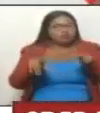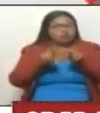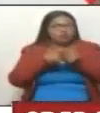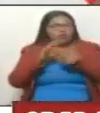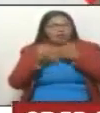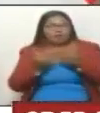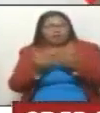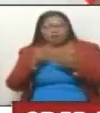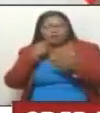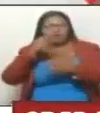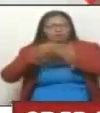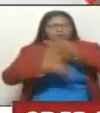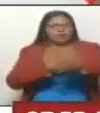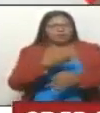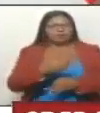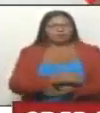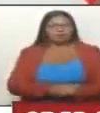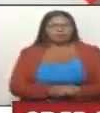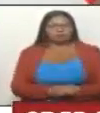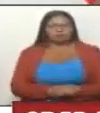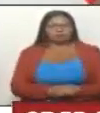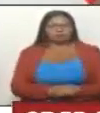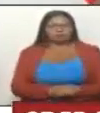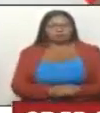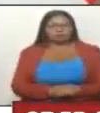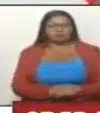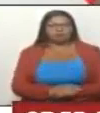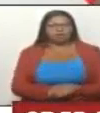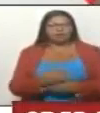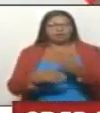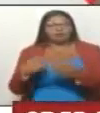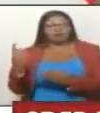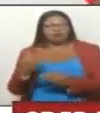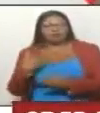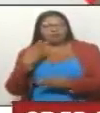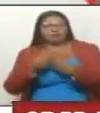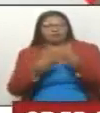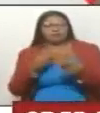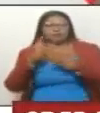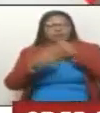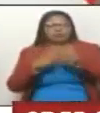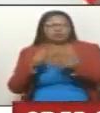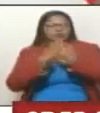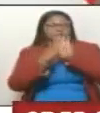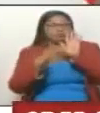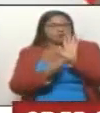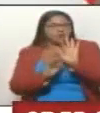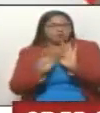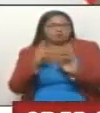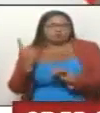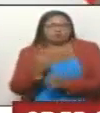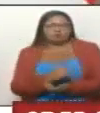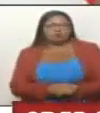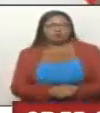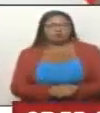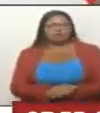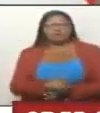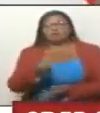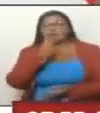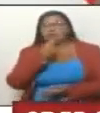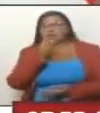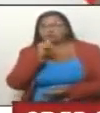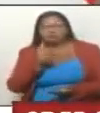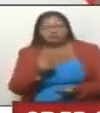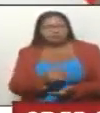acababa de decir Nair, de inclusión, y eso solo era posible a través de un proceso constituyente, que no fue fácil. Hoy día se